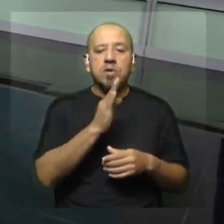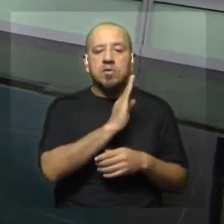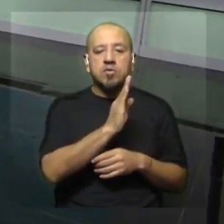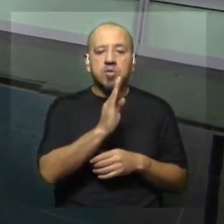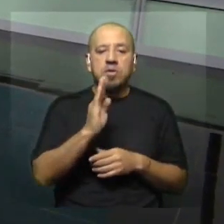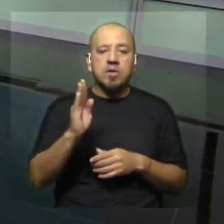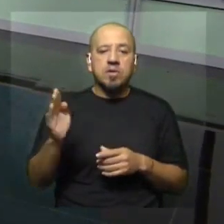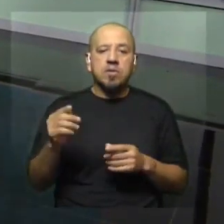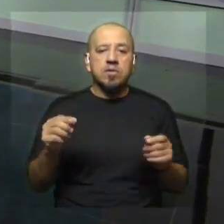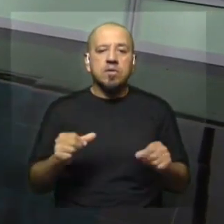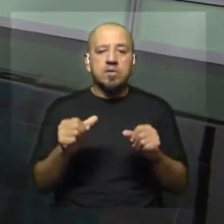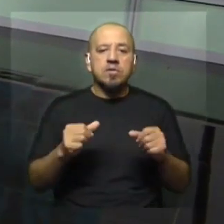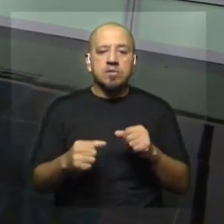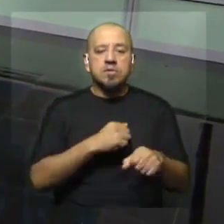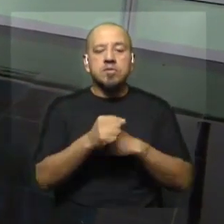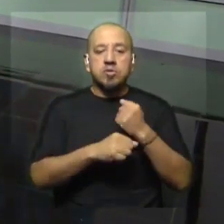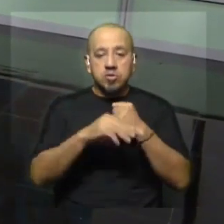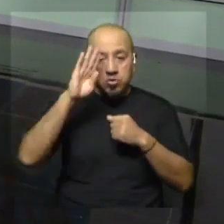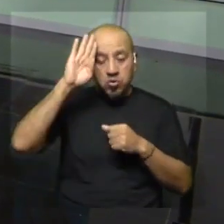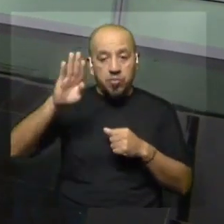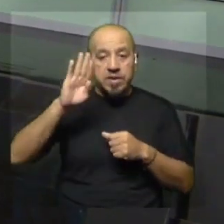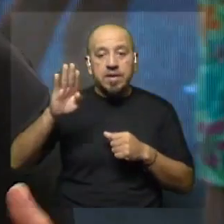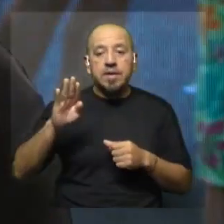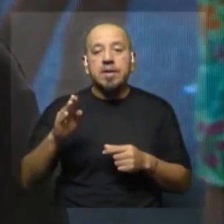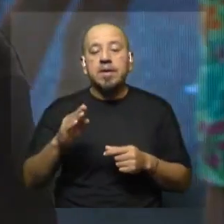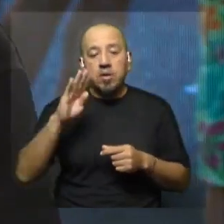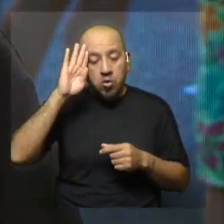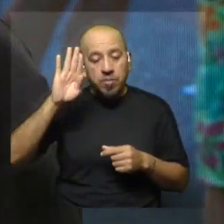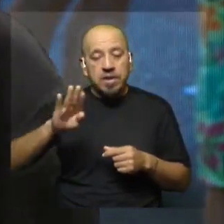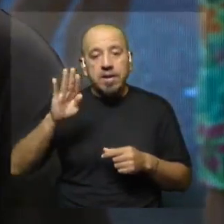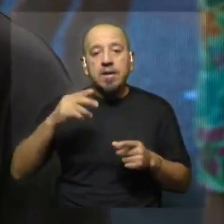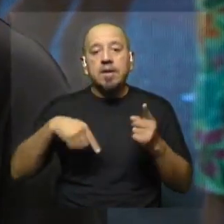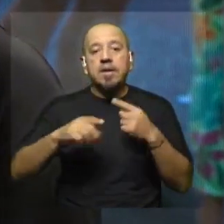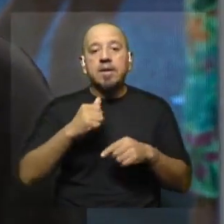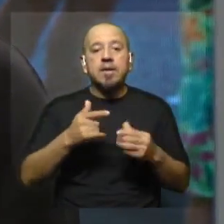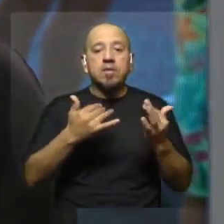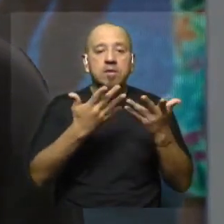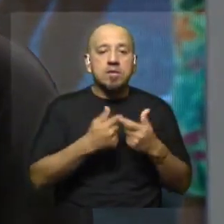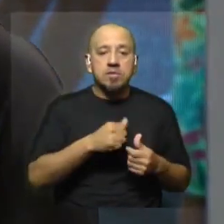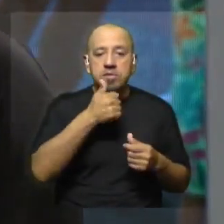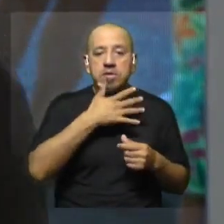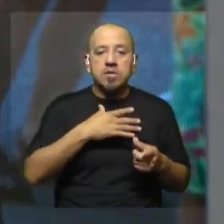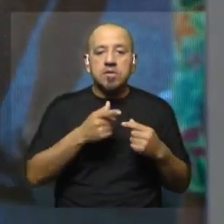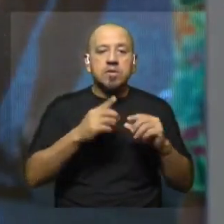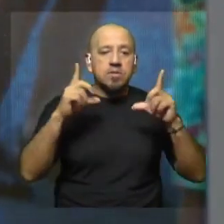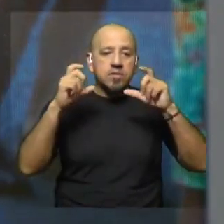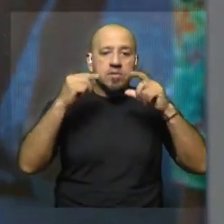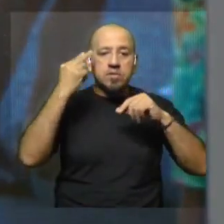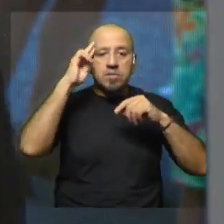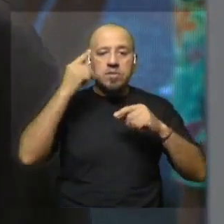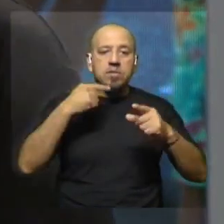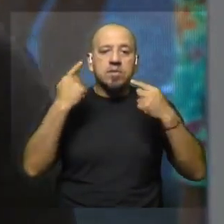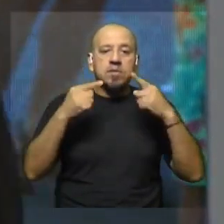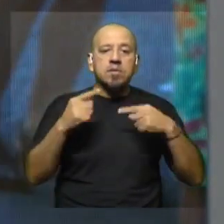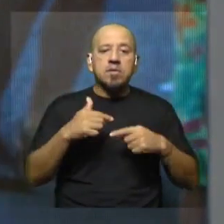que realizamos año a año, es un homenaje, también un reconocimiento y armar la historia de la fotografía uruguaya entrevistando a distintas personas